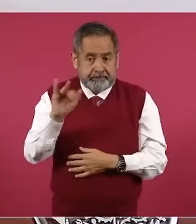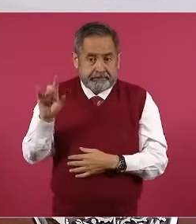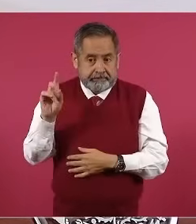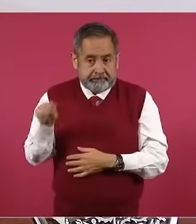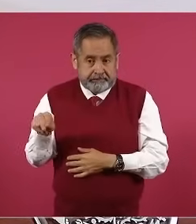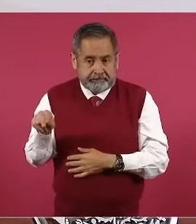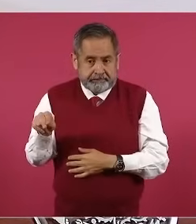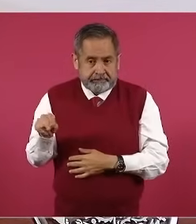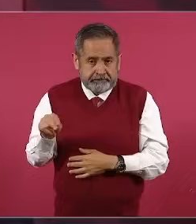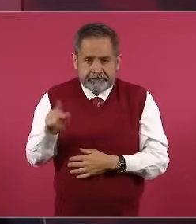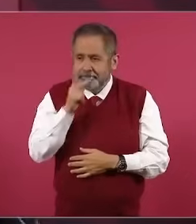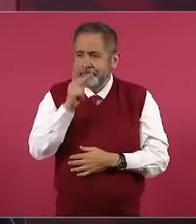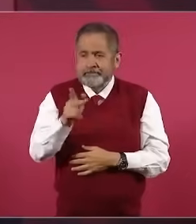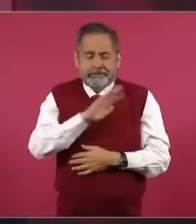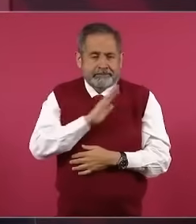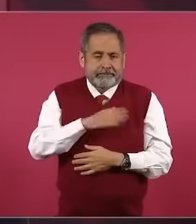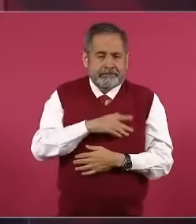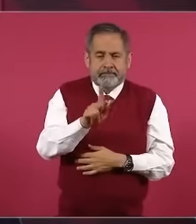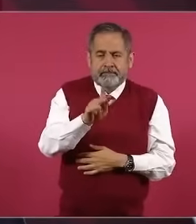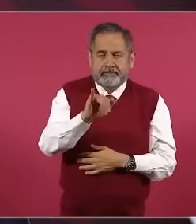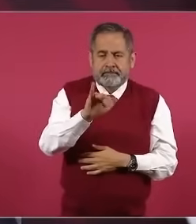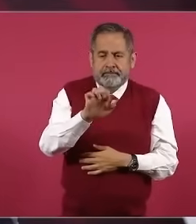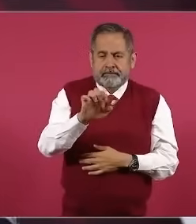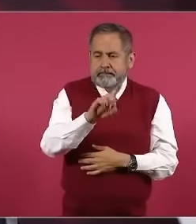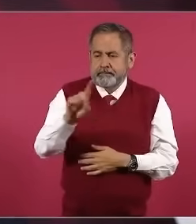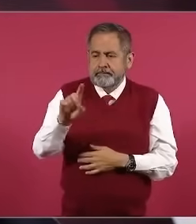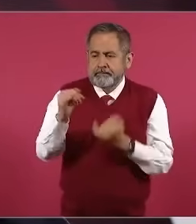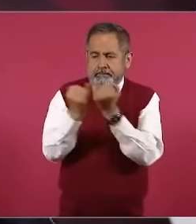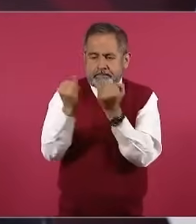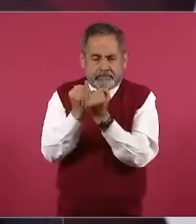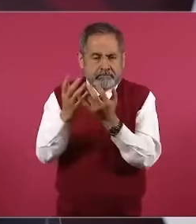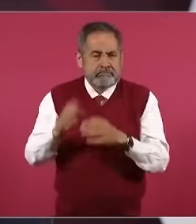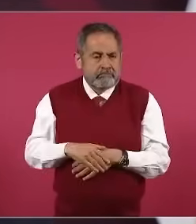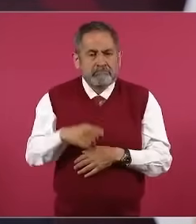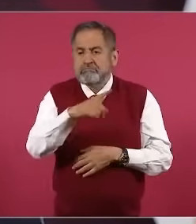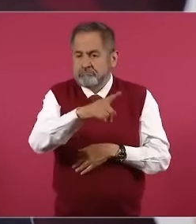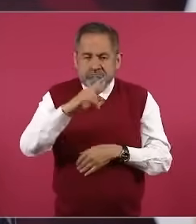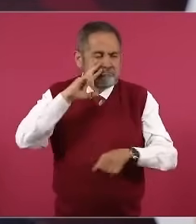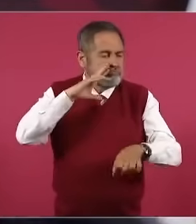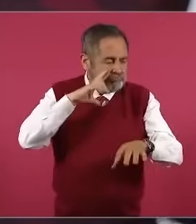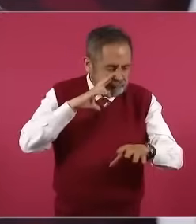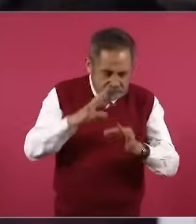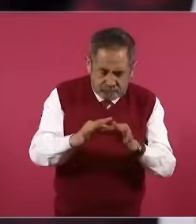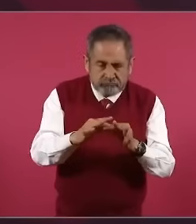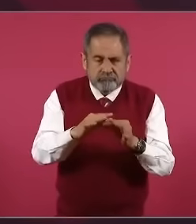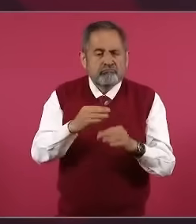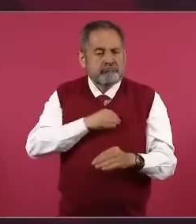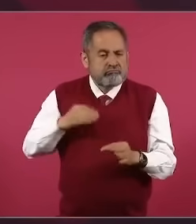Y él es muy respetuoso, cumple, pero